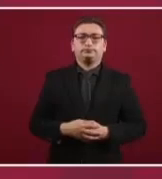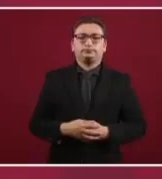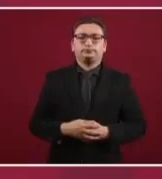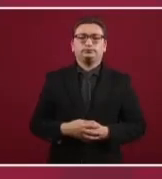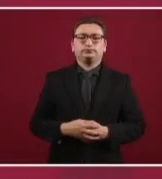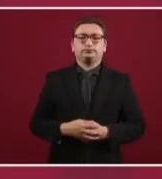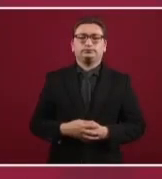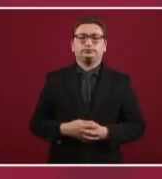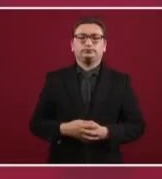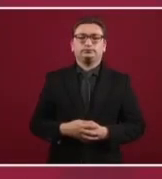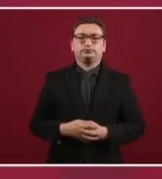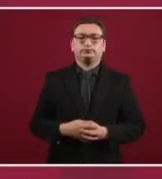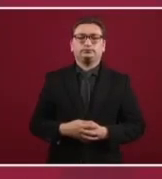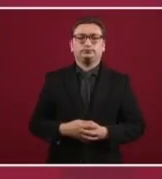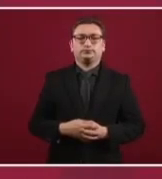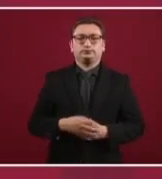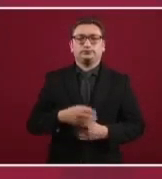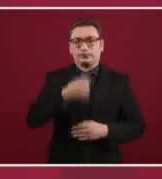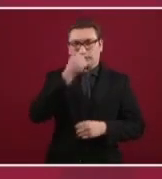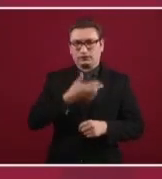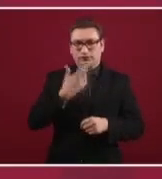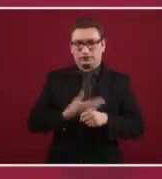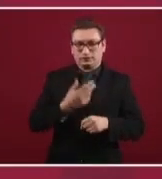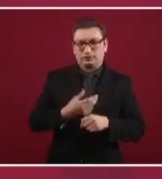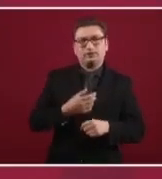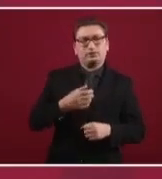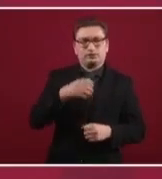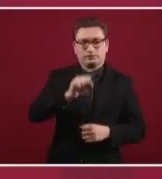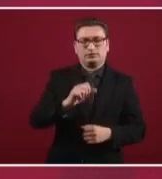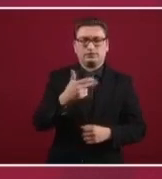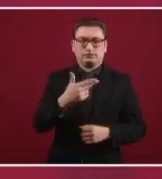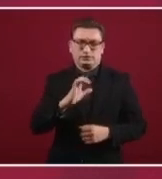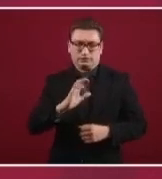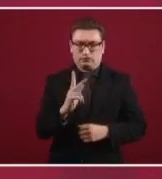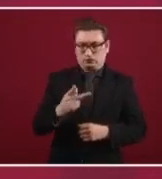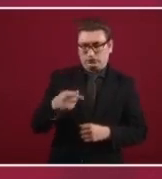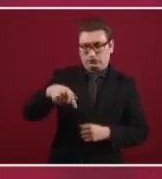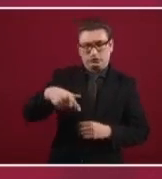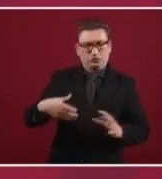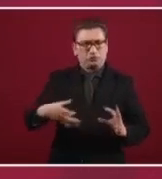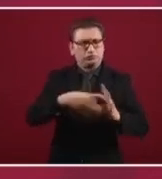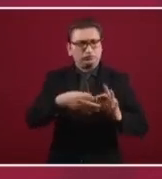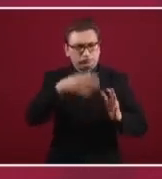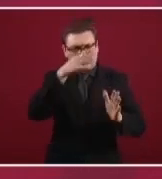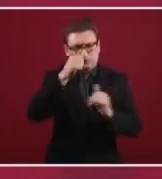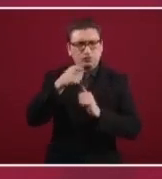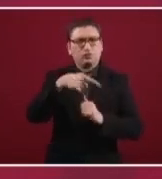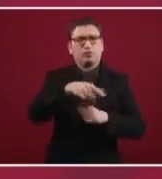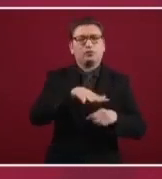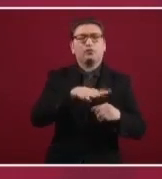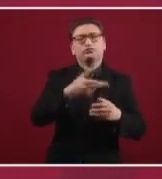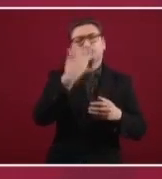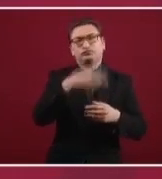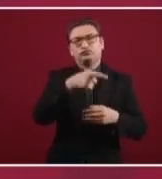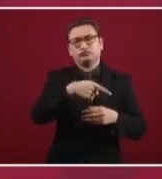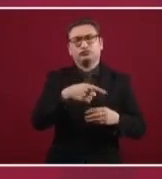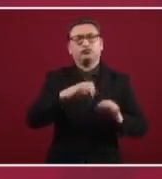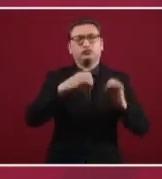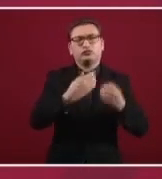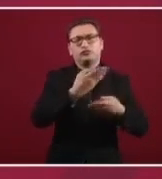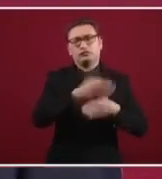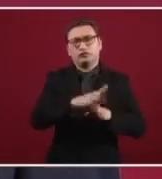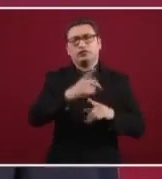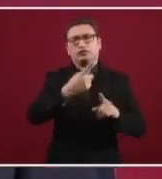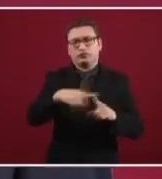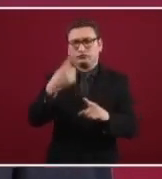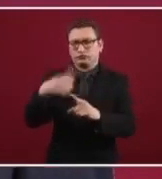que tiene la Secretaría de Hacienda con organismos financieros,